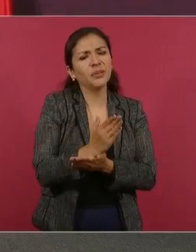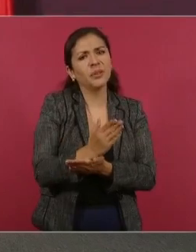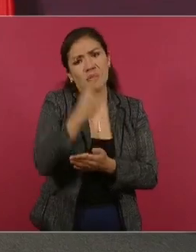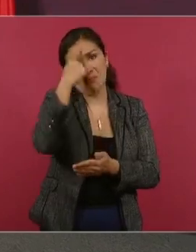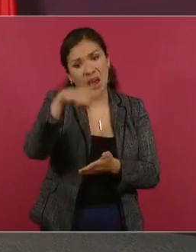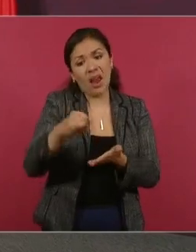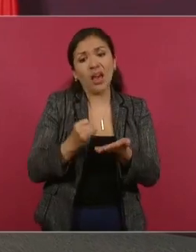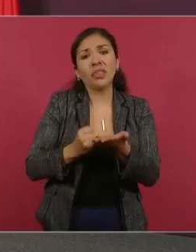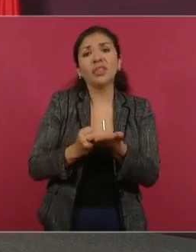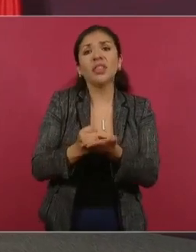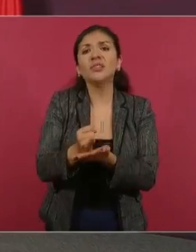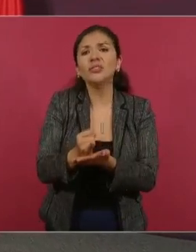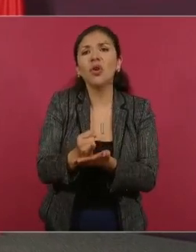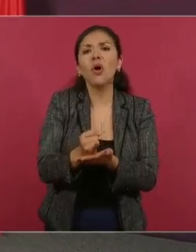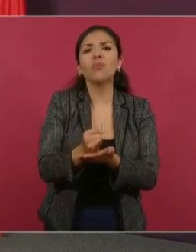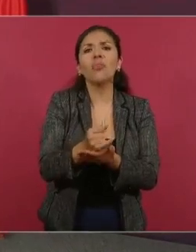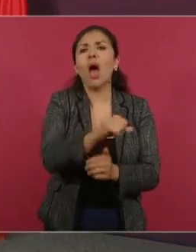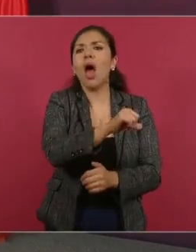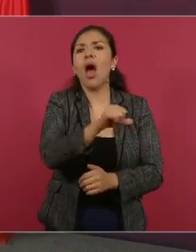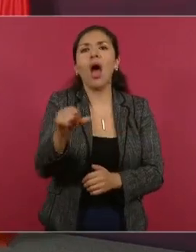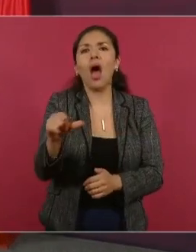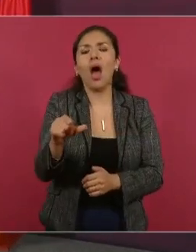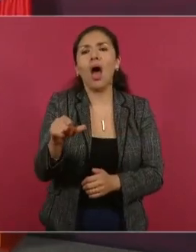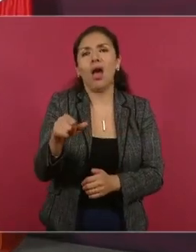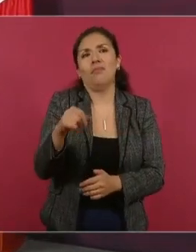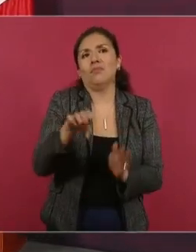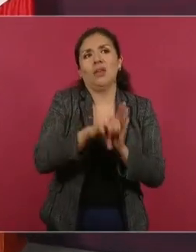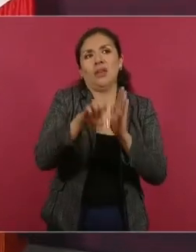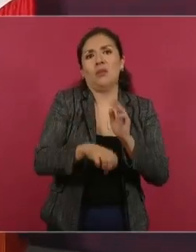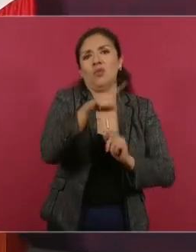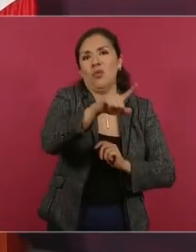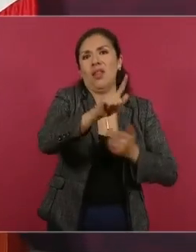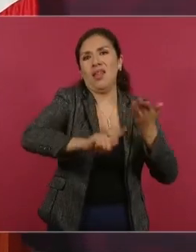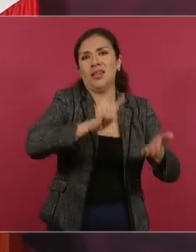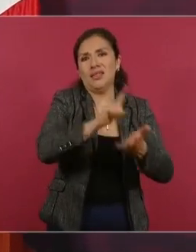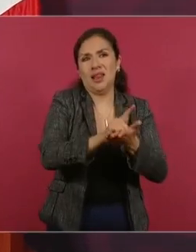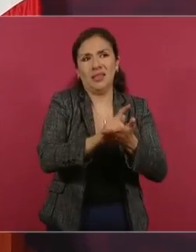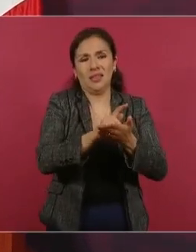las decisiones del Poder Legislativo,